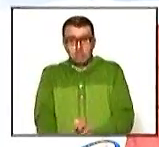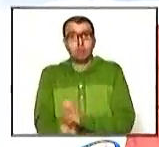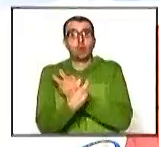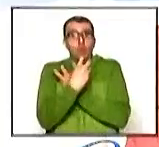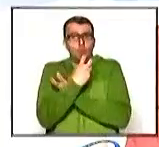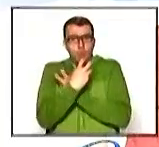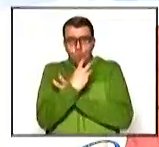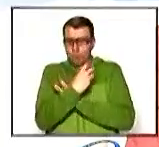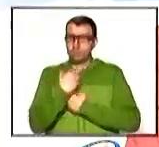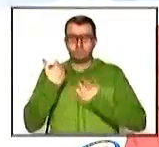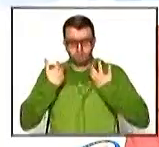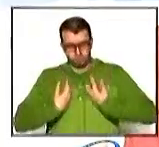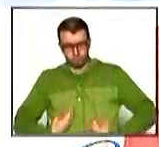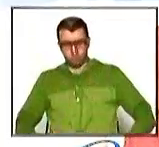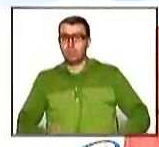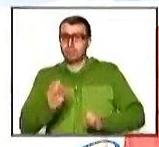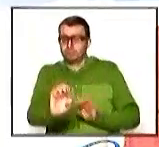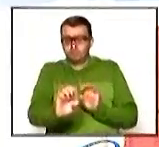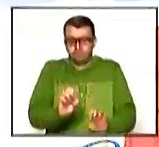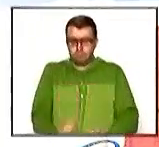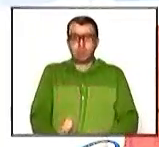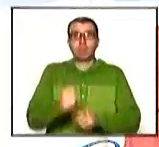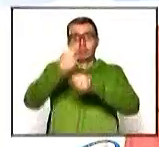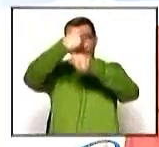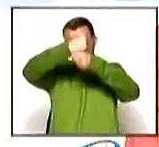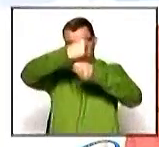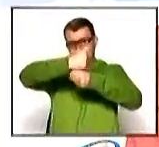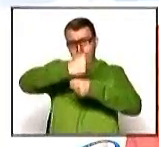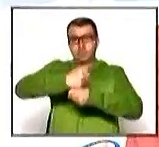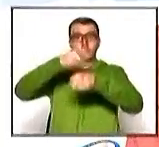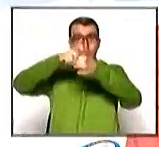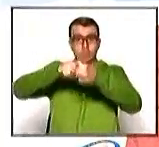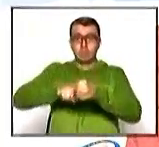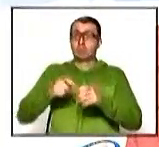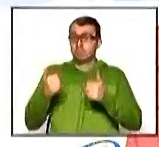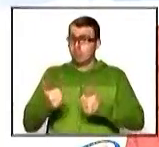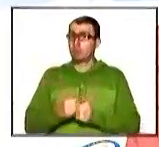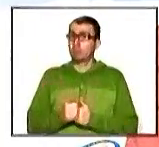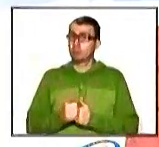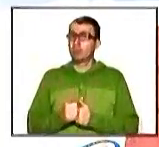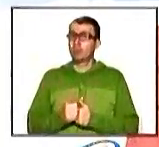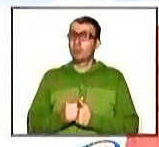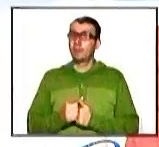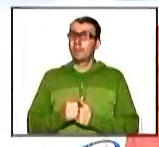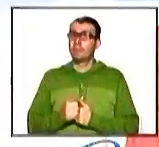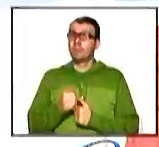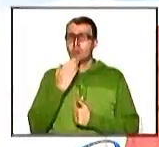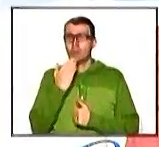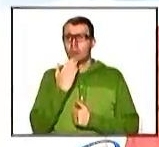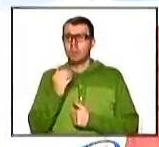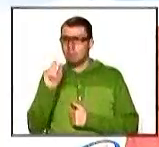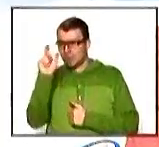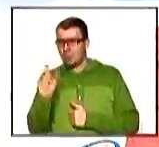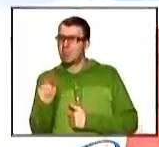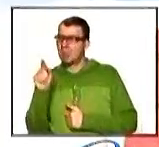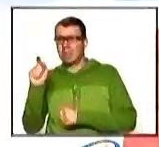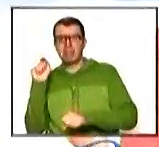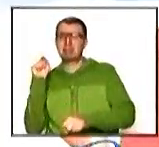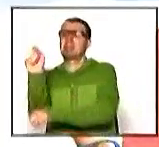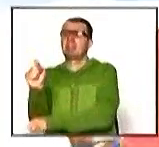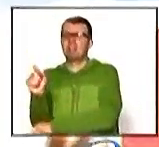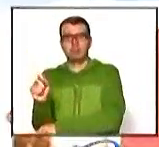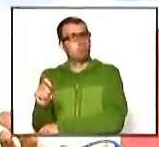y está aprobado en todas estas partes del mundo. Entonces, yo no acepto ni estoy de acuerdo que aquí alguien critique la quiropraxia